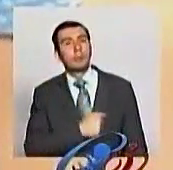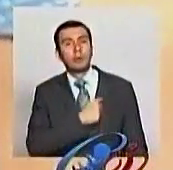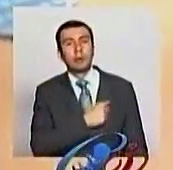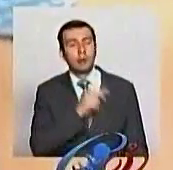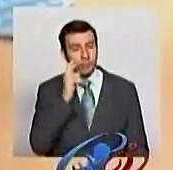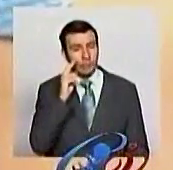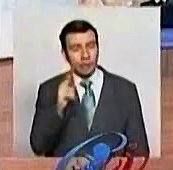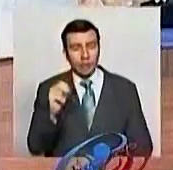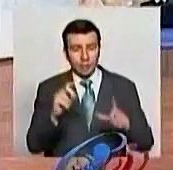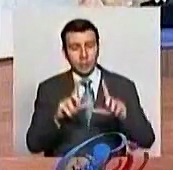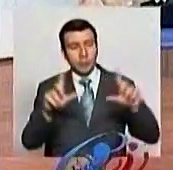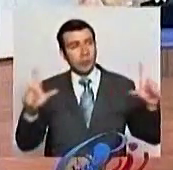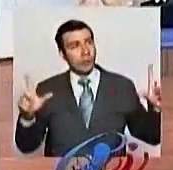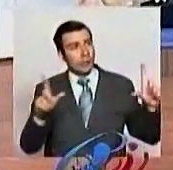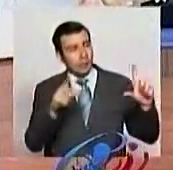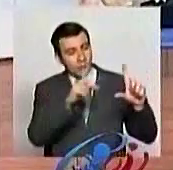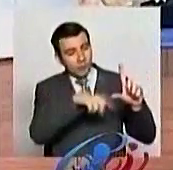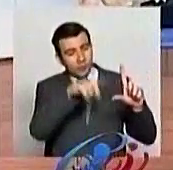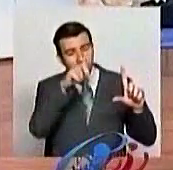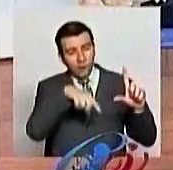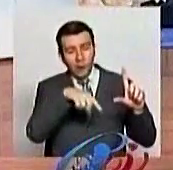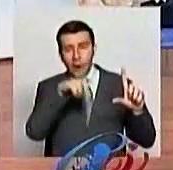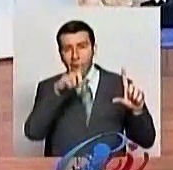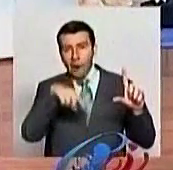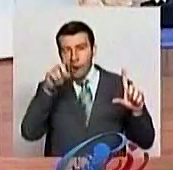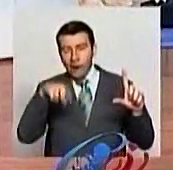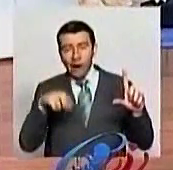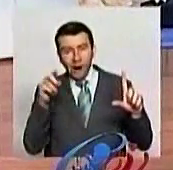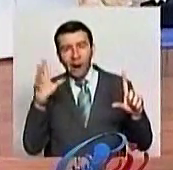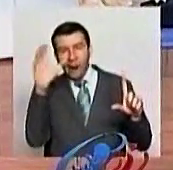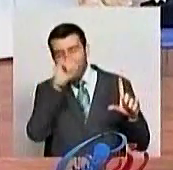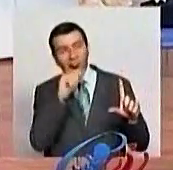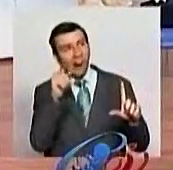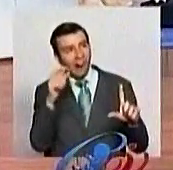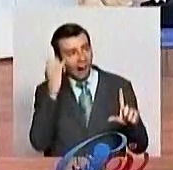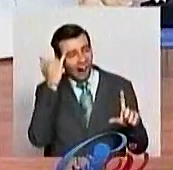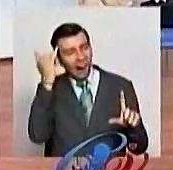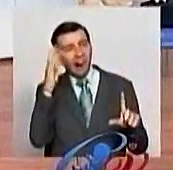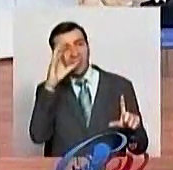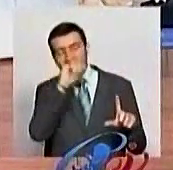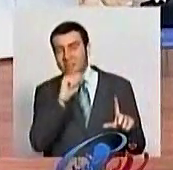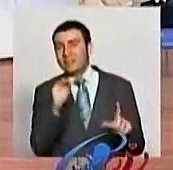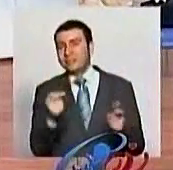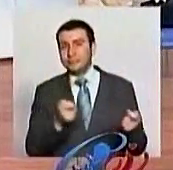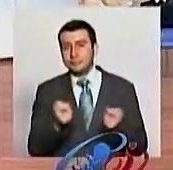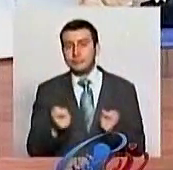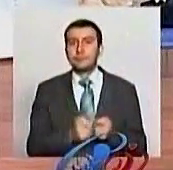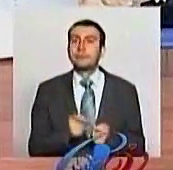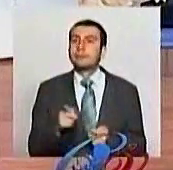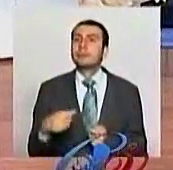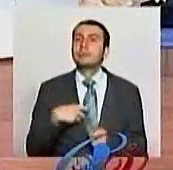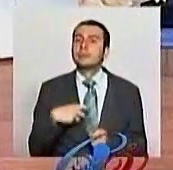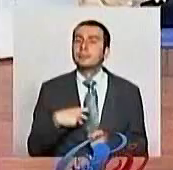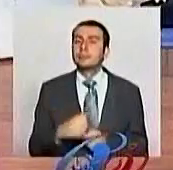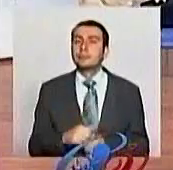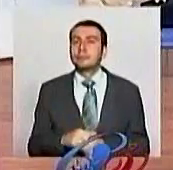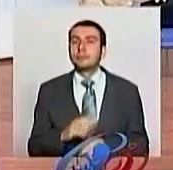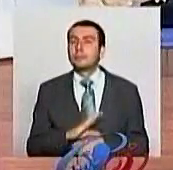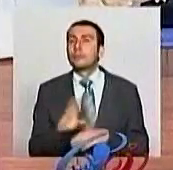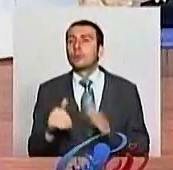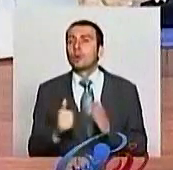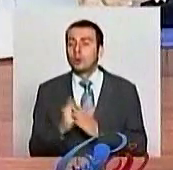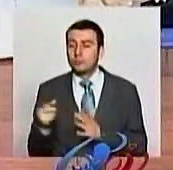equipo para que todos ustedes tengan una idea clara de lo que hay detrás de todo este proceso